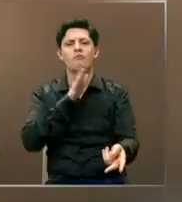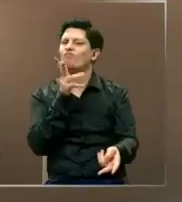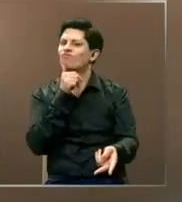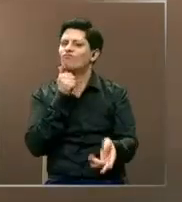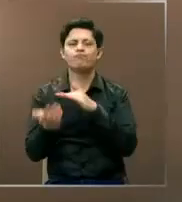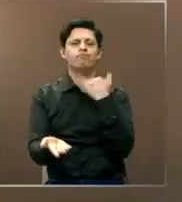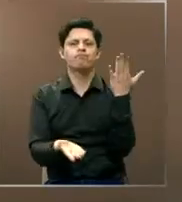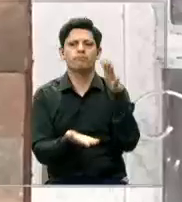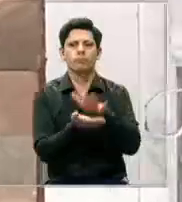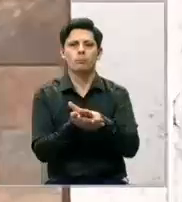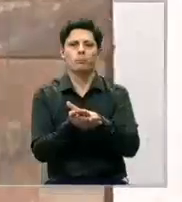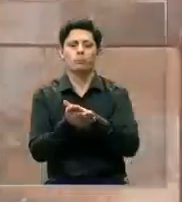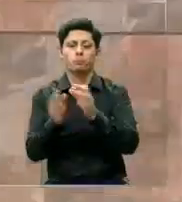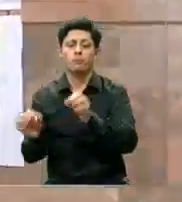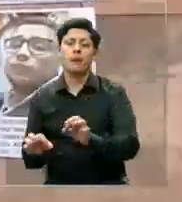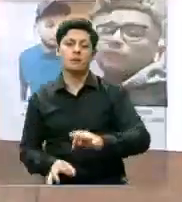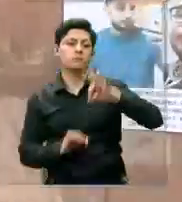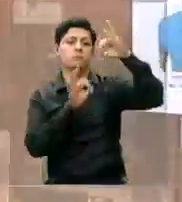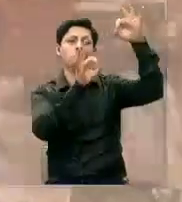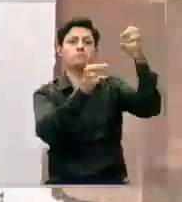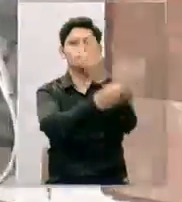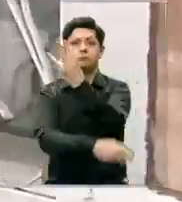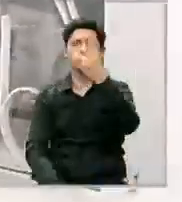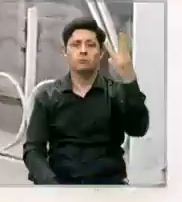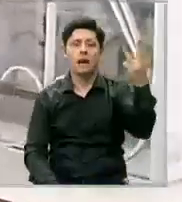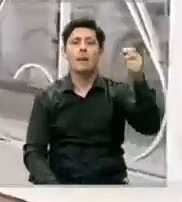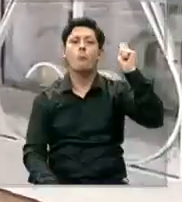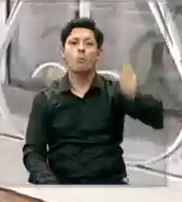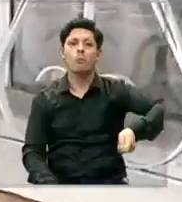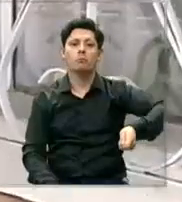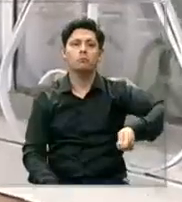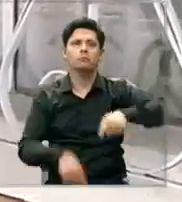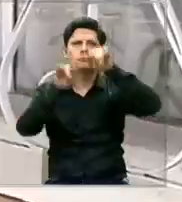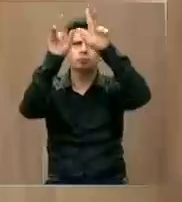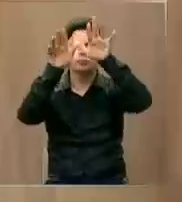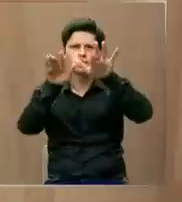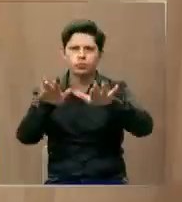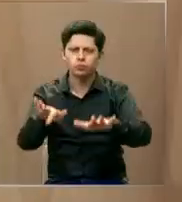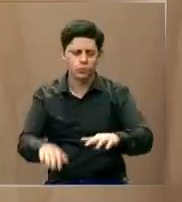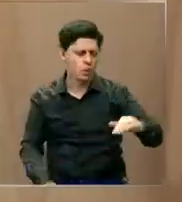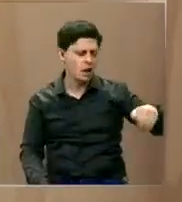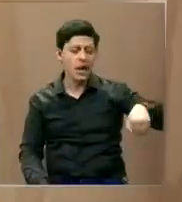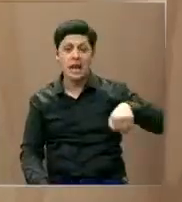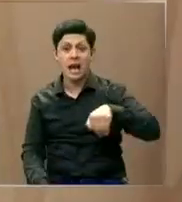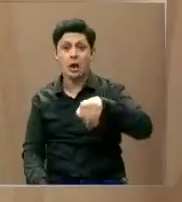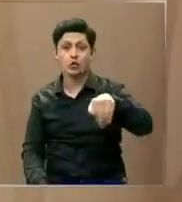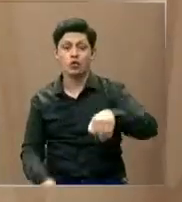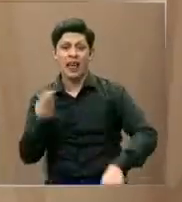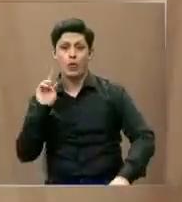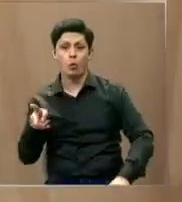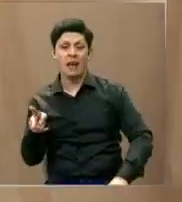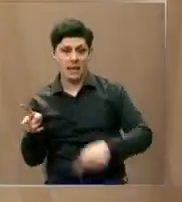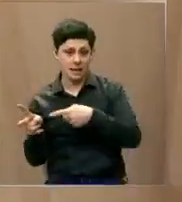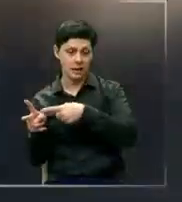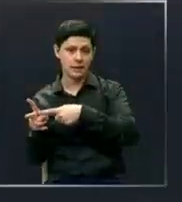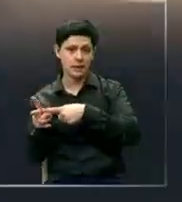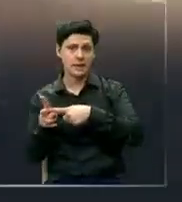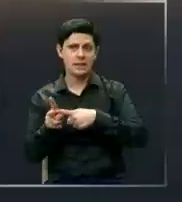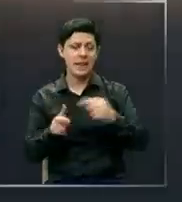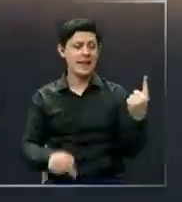en el informe subido a la web del Poder Judicial entregan detalles del mismo automóvil. La dueña es la propietaria de las tarjetas con las que